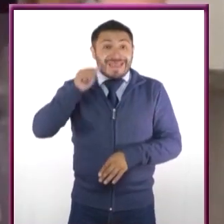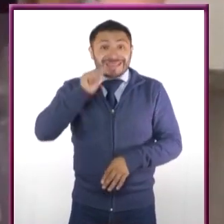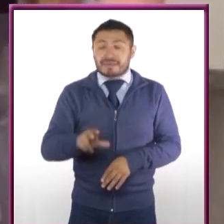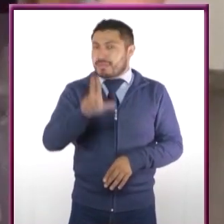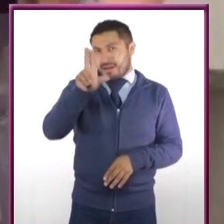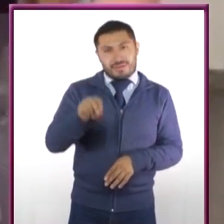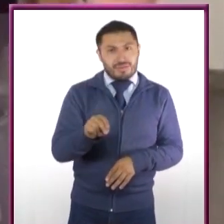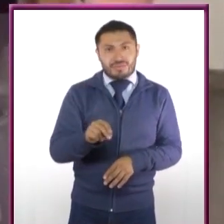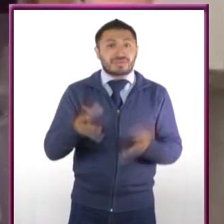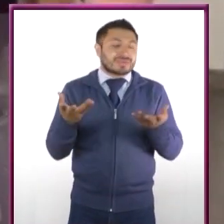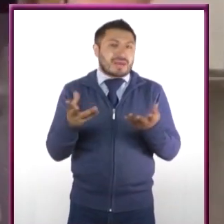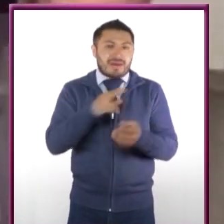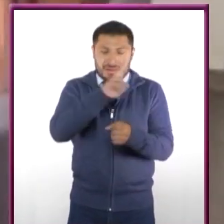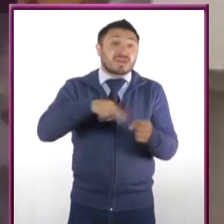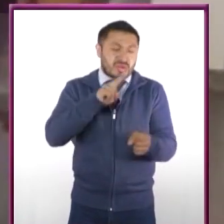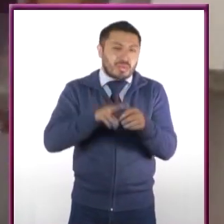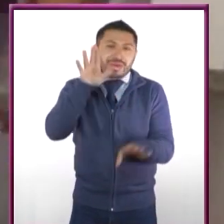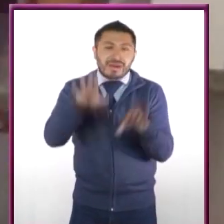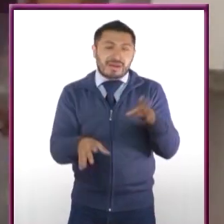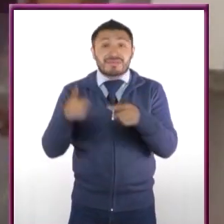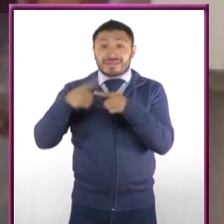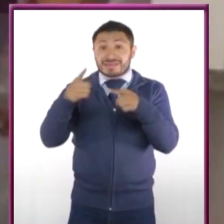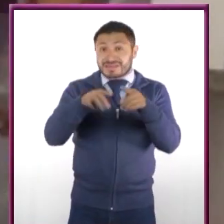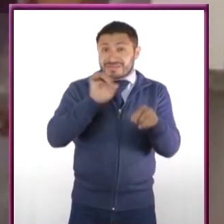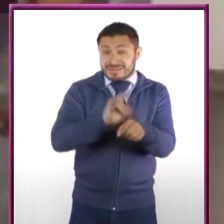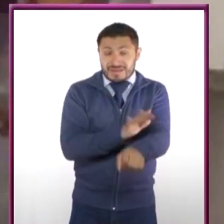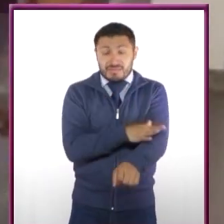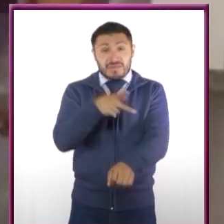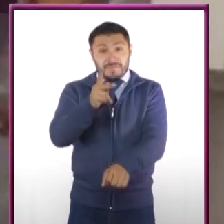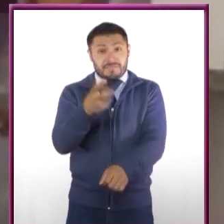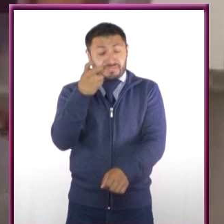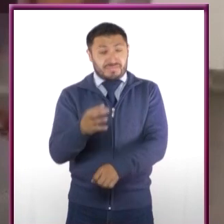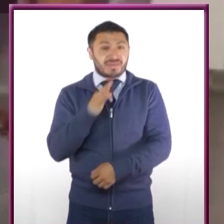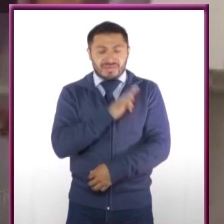eso es ilógico, pero para que uno pueda tener momentos de felicidad,